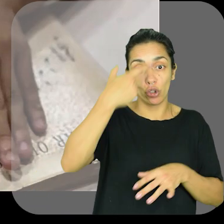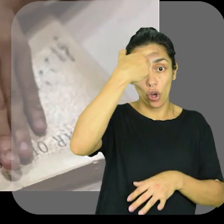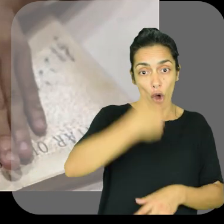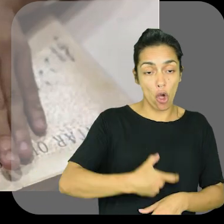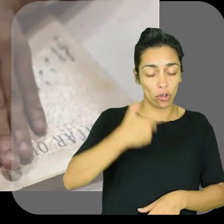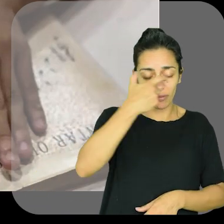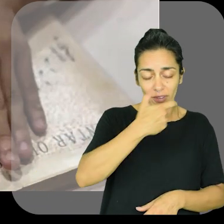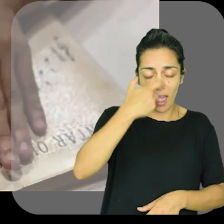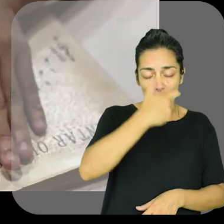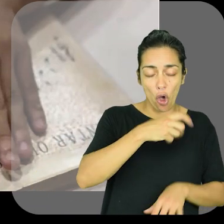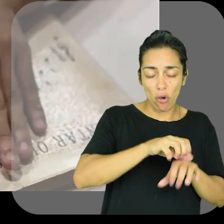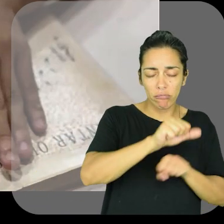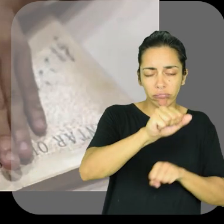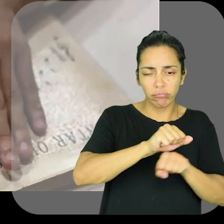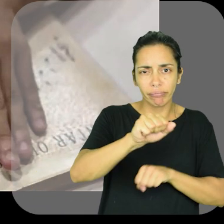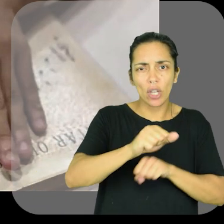venido graduando,